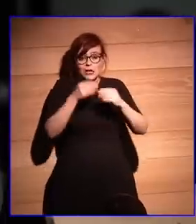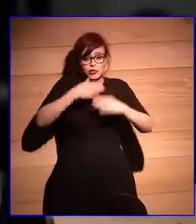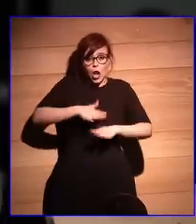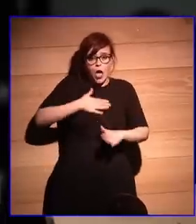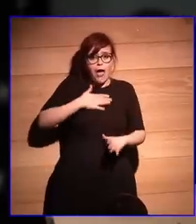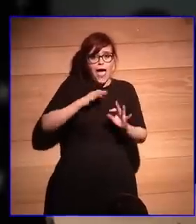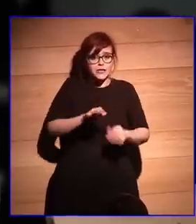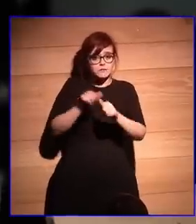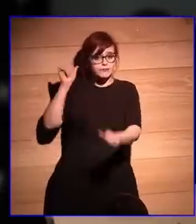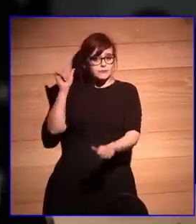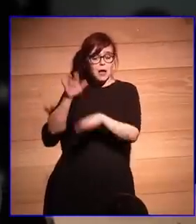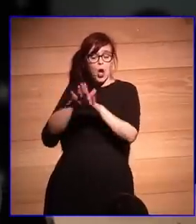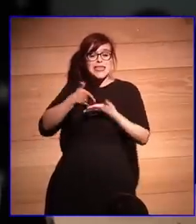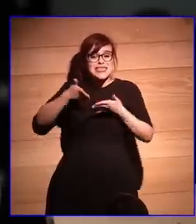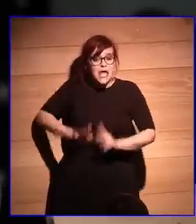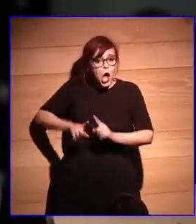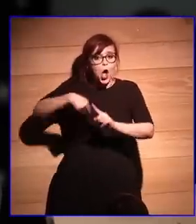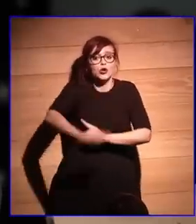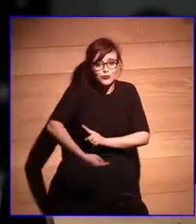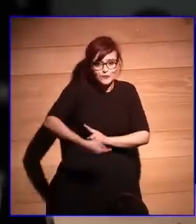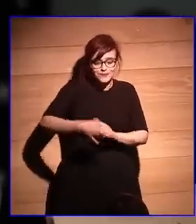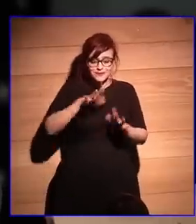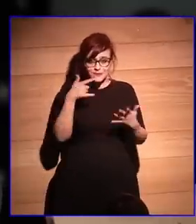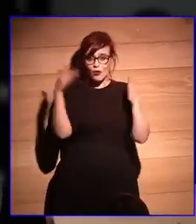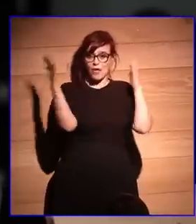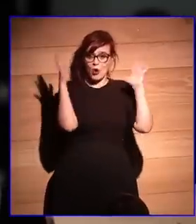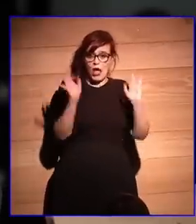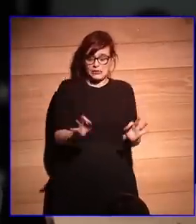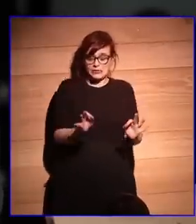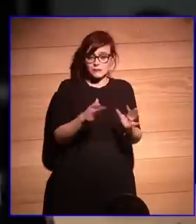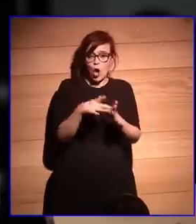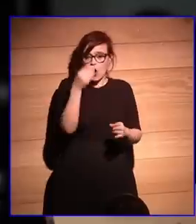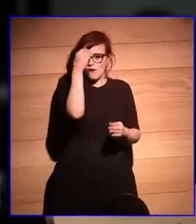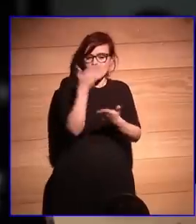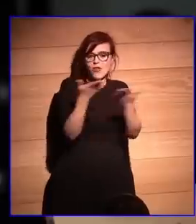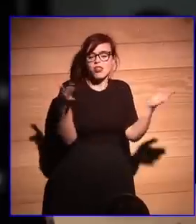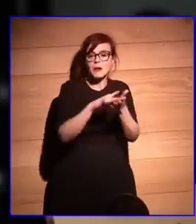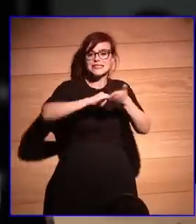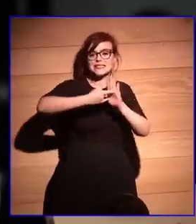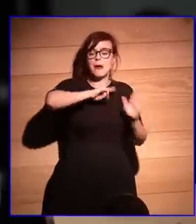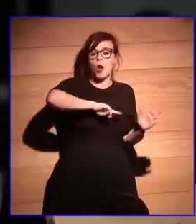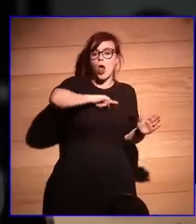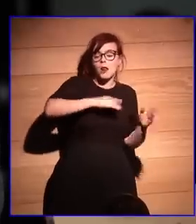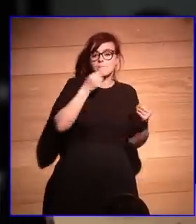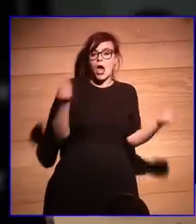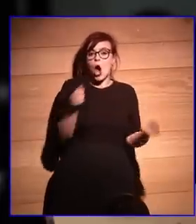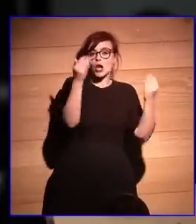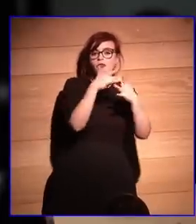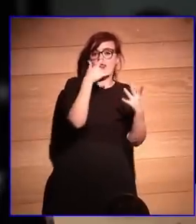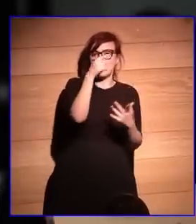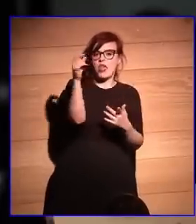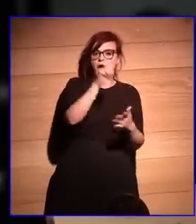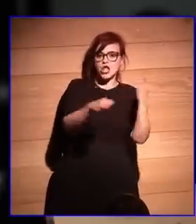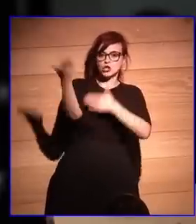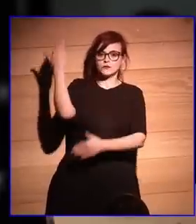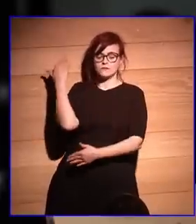historia. Y ahora somos hijos de nuestros días y de nuestro tiempo. Creemos que nuestro sistema moral es mejor que el de hace 100 años, pero el